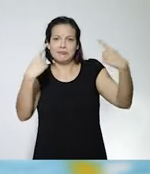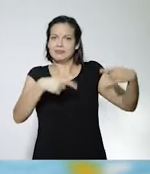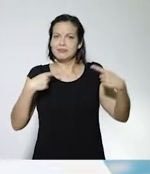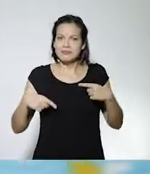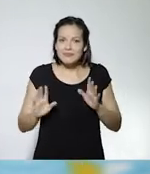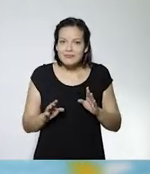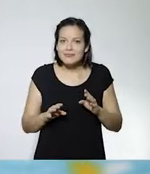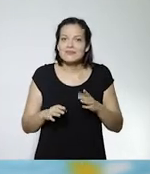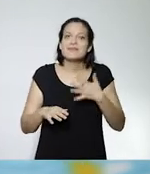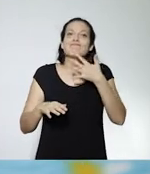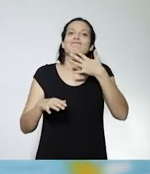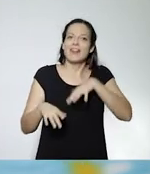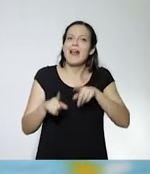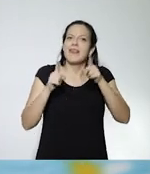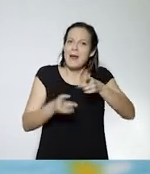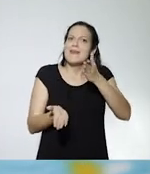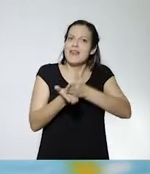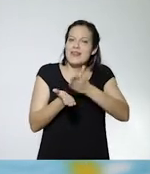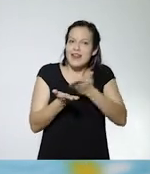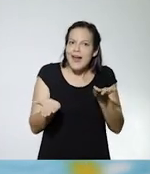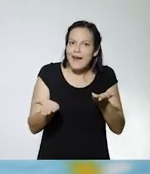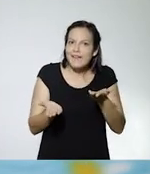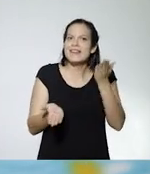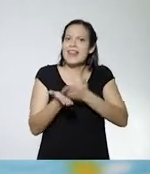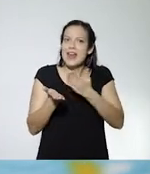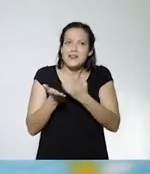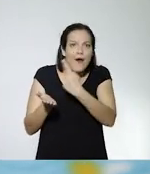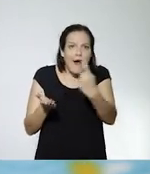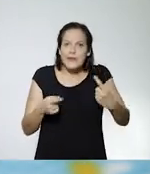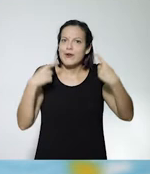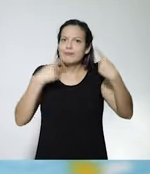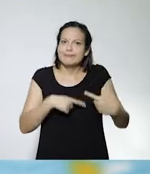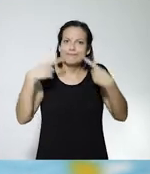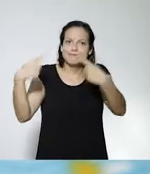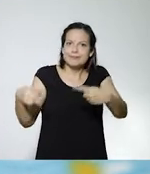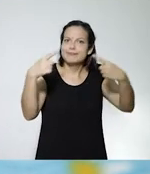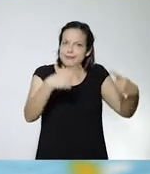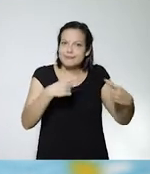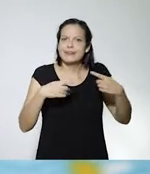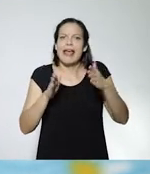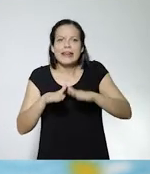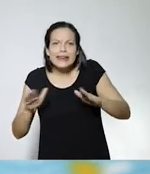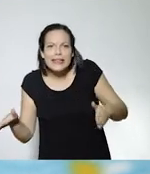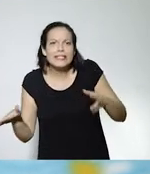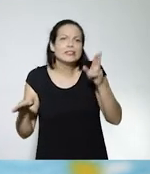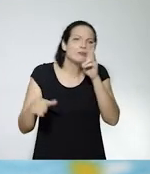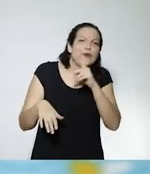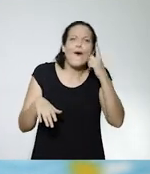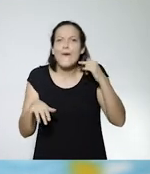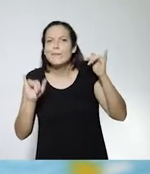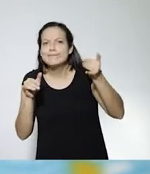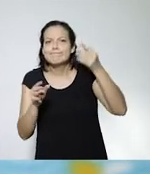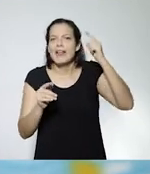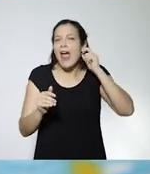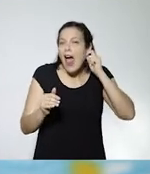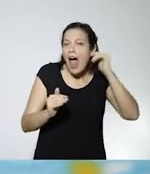Y claro, porque ese también es un derecho, el derecho a ser diferente. O sea, niños, niñas, adolescentes y